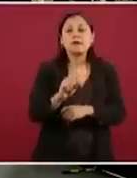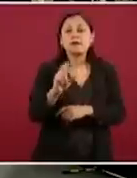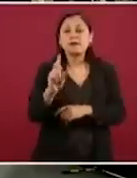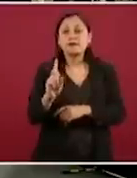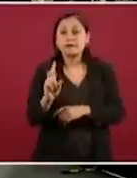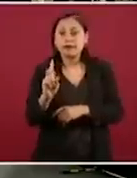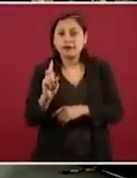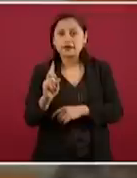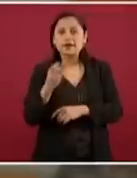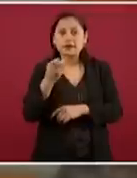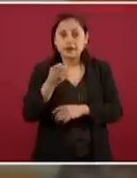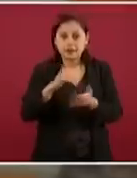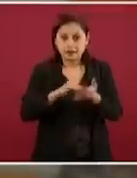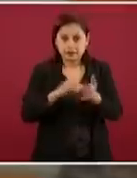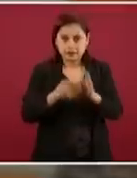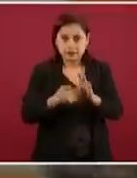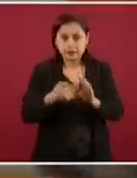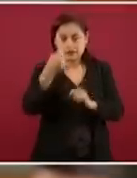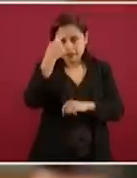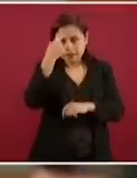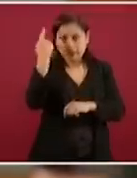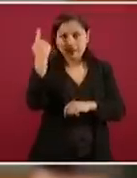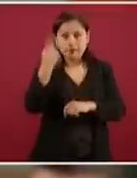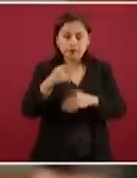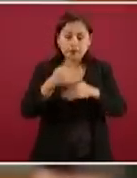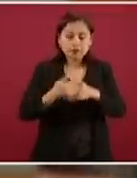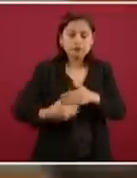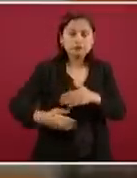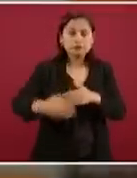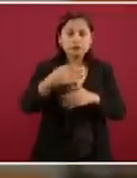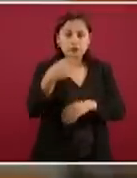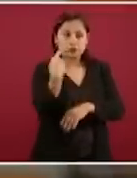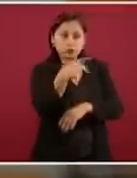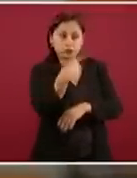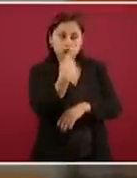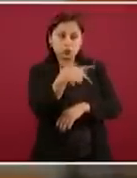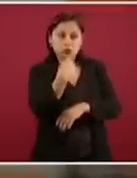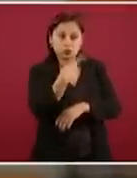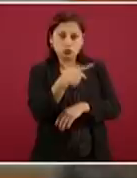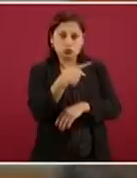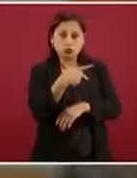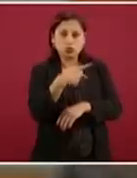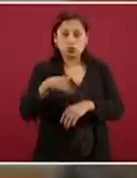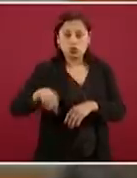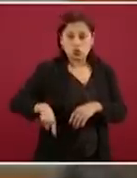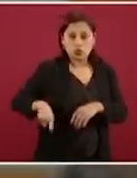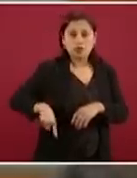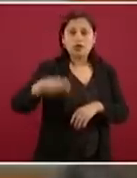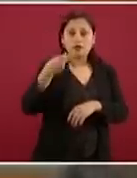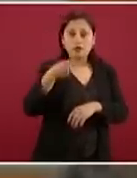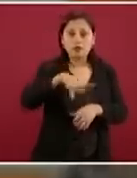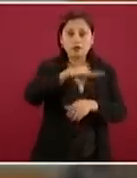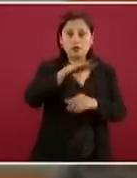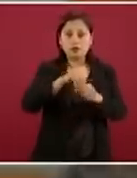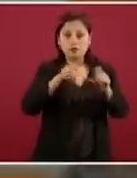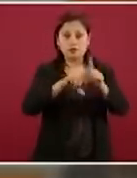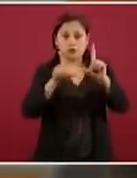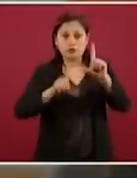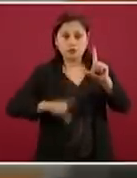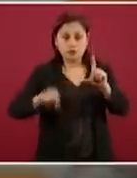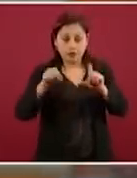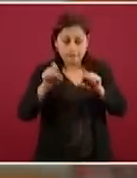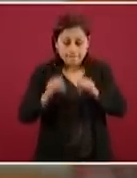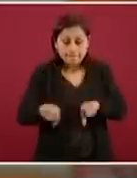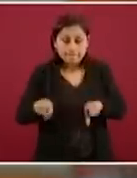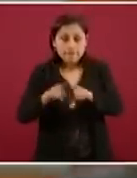Esta estrategia, que bueno, es un plan a largo plazo, no solo de su administración, sino del país entero, ¿estaría inmersa en las reglas de operación de estos